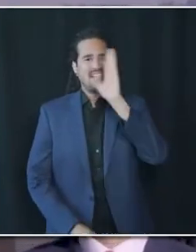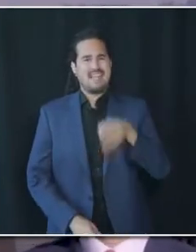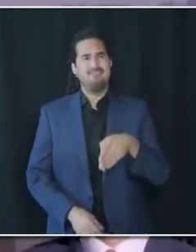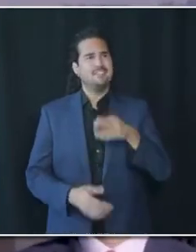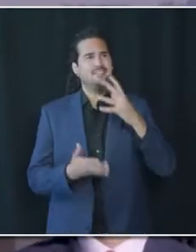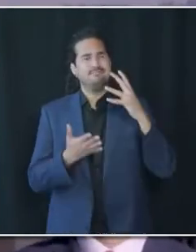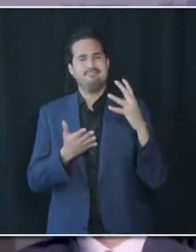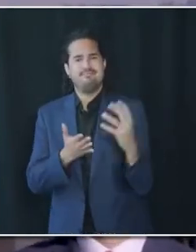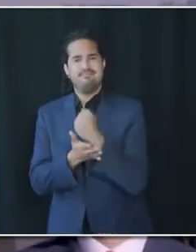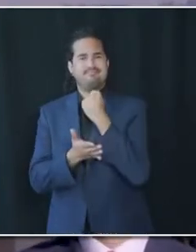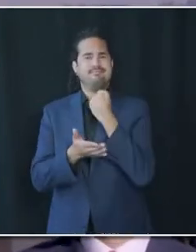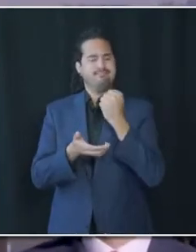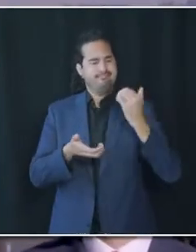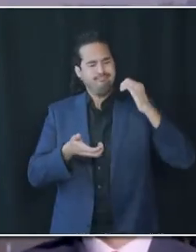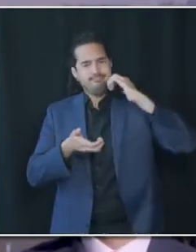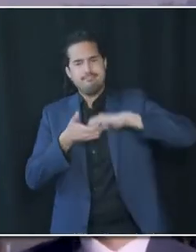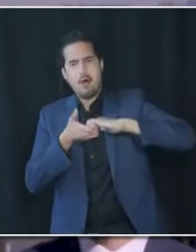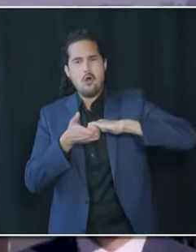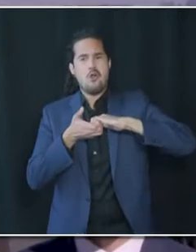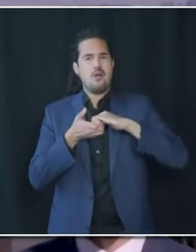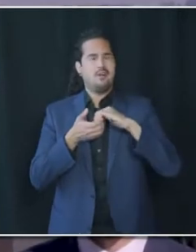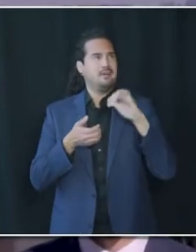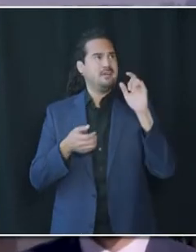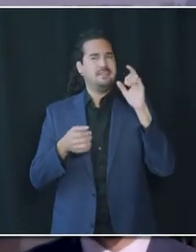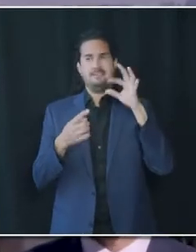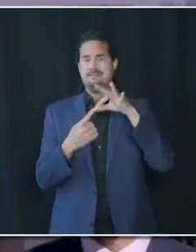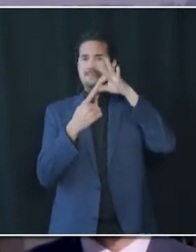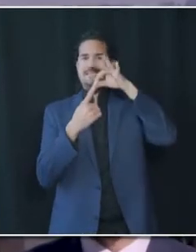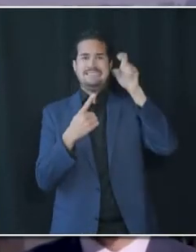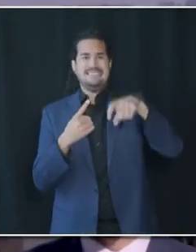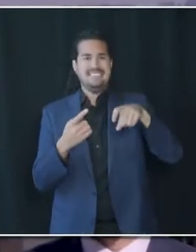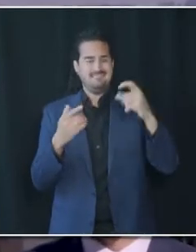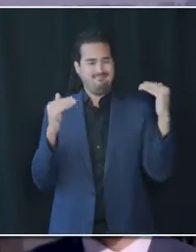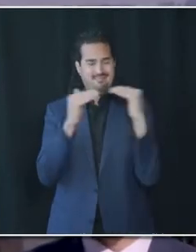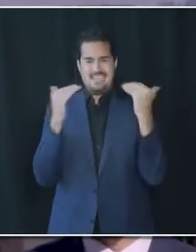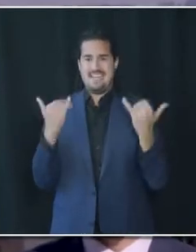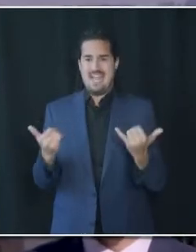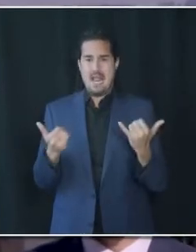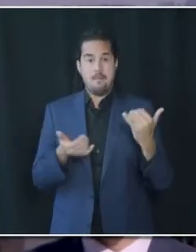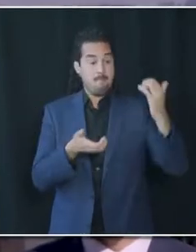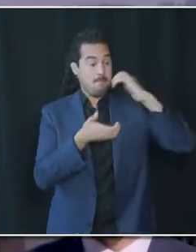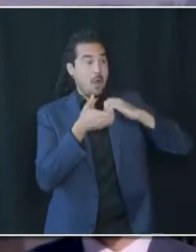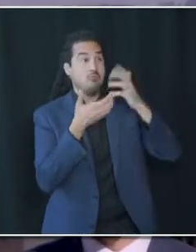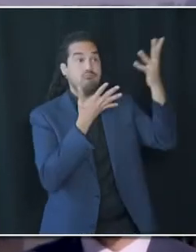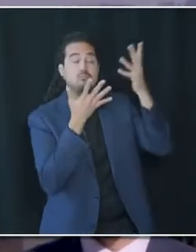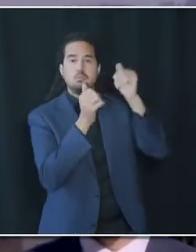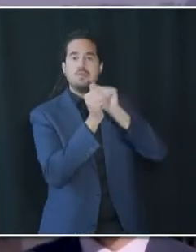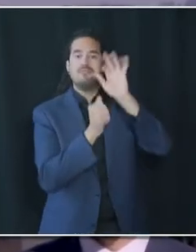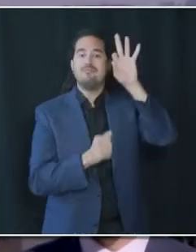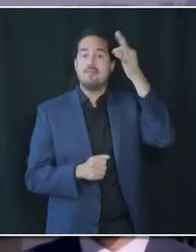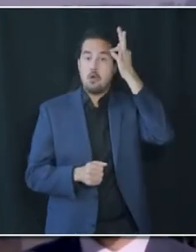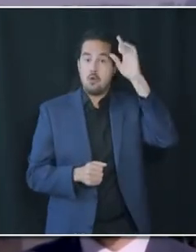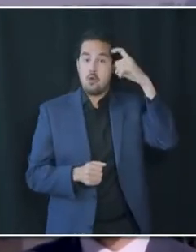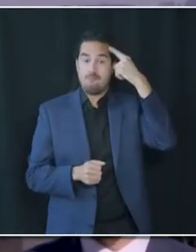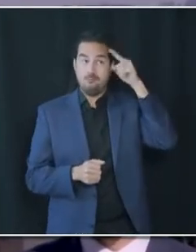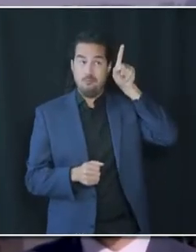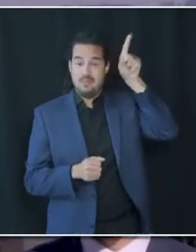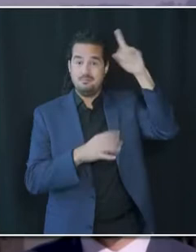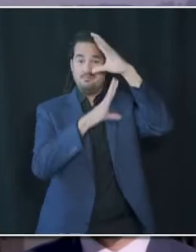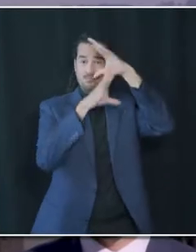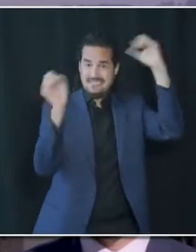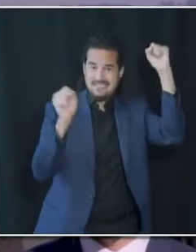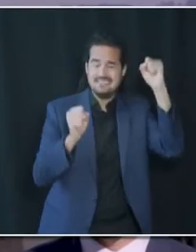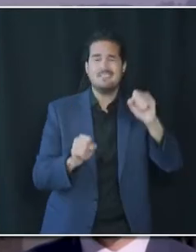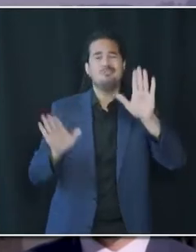ha sido más necesitada que ahora esta sociedad entre el gobierno federal el gran gobernador del estado de california que ha